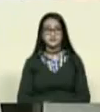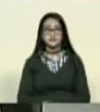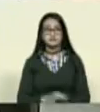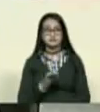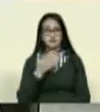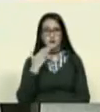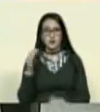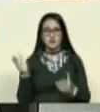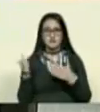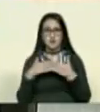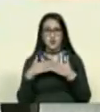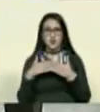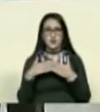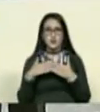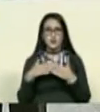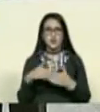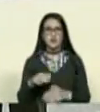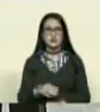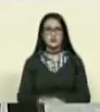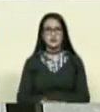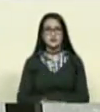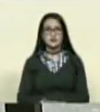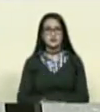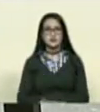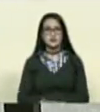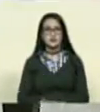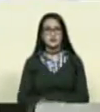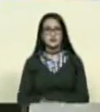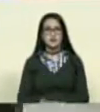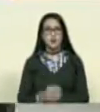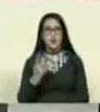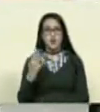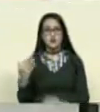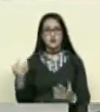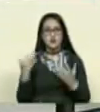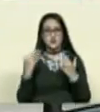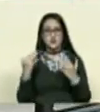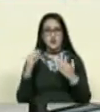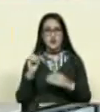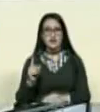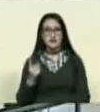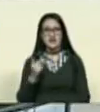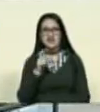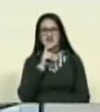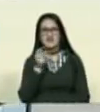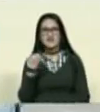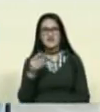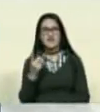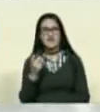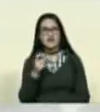Correcto. ¿Están los cuatro? ¿Tare? Sí. ¿Seguro? ¿Quién falta?